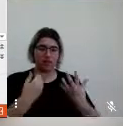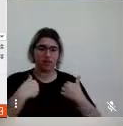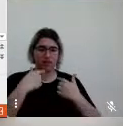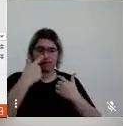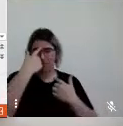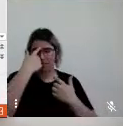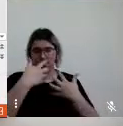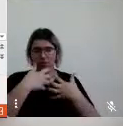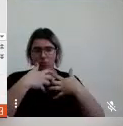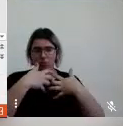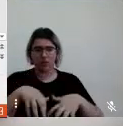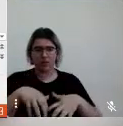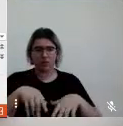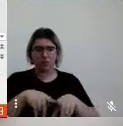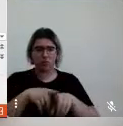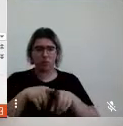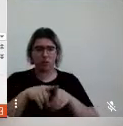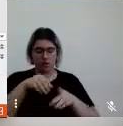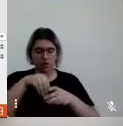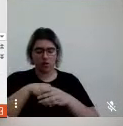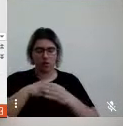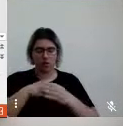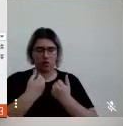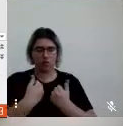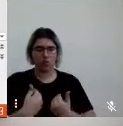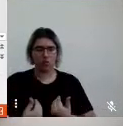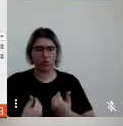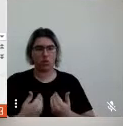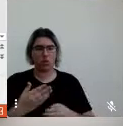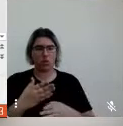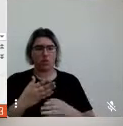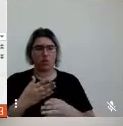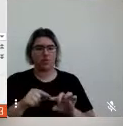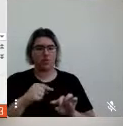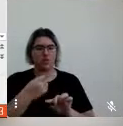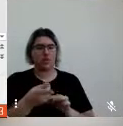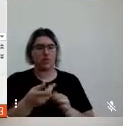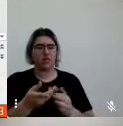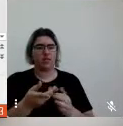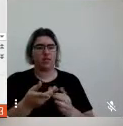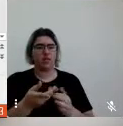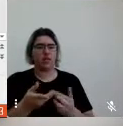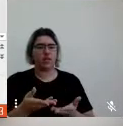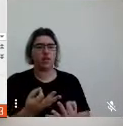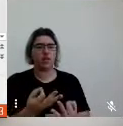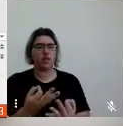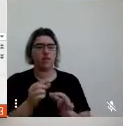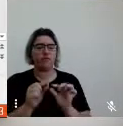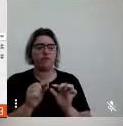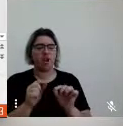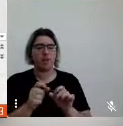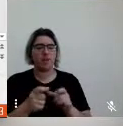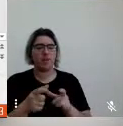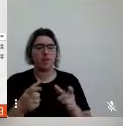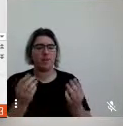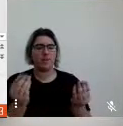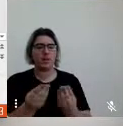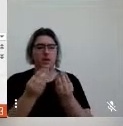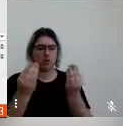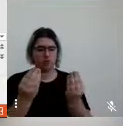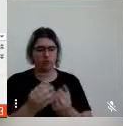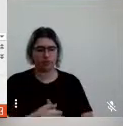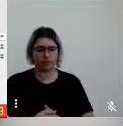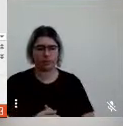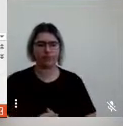materna y su efecto prebiótico va a ayudar a que las bacterias buenas sigan creciendo en su organismo.